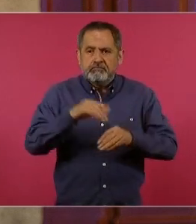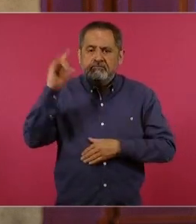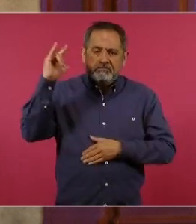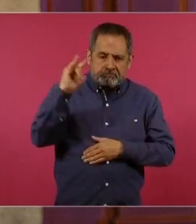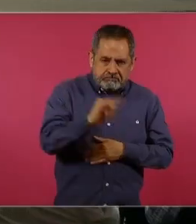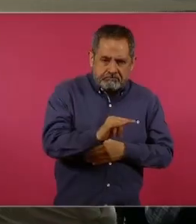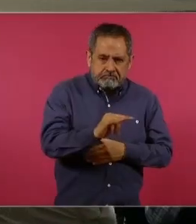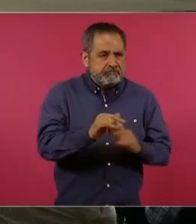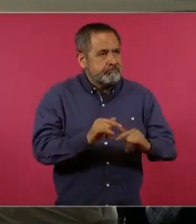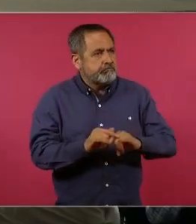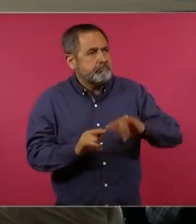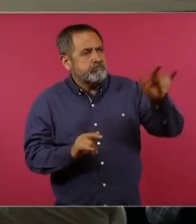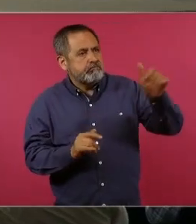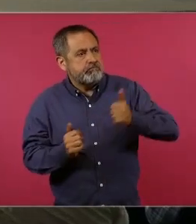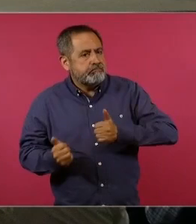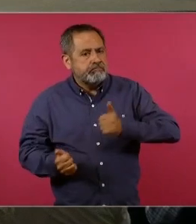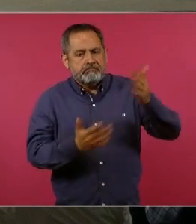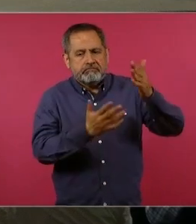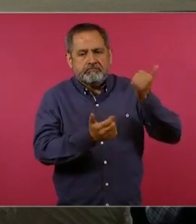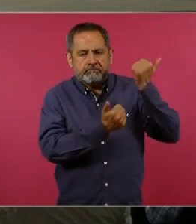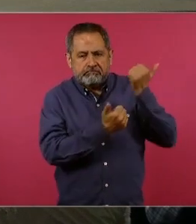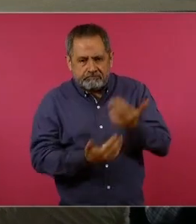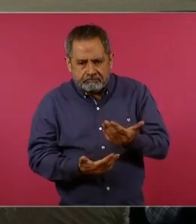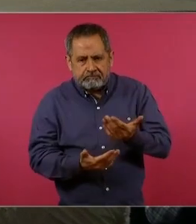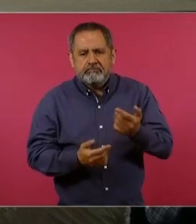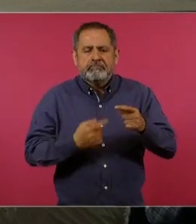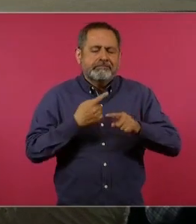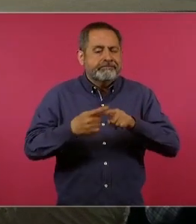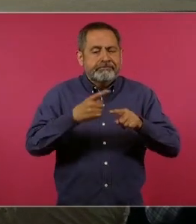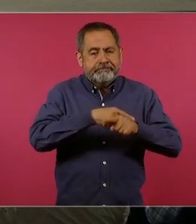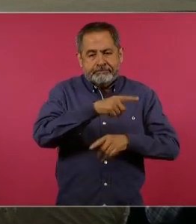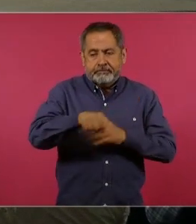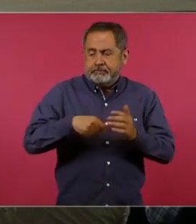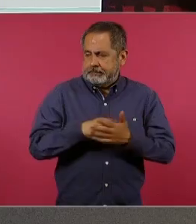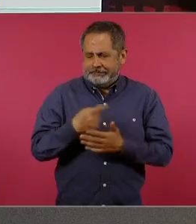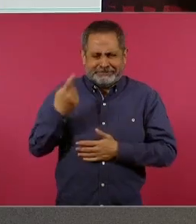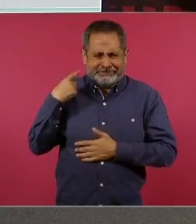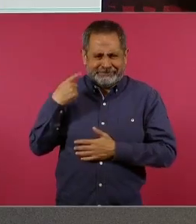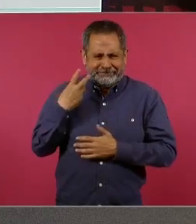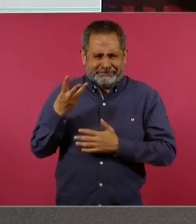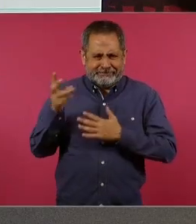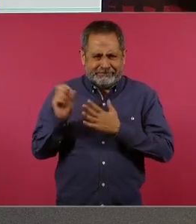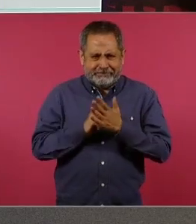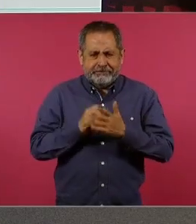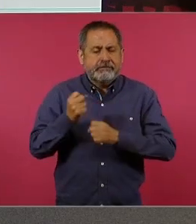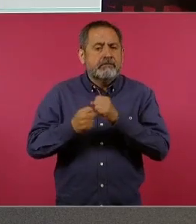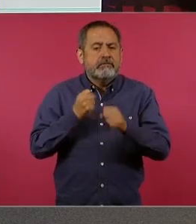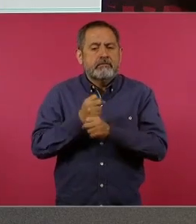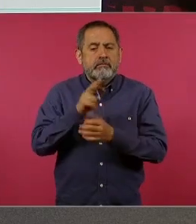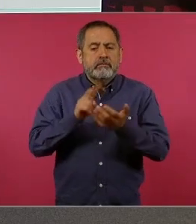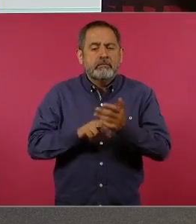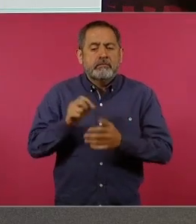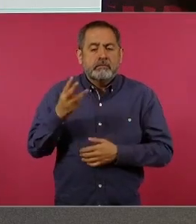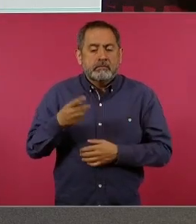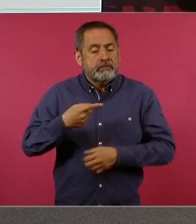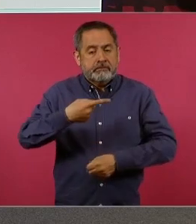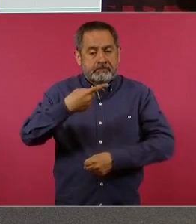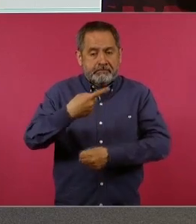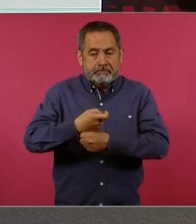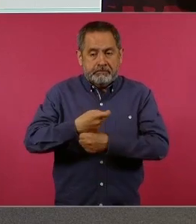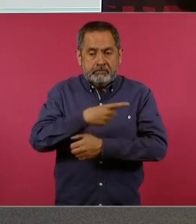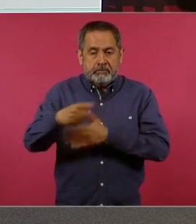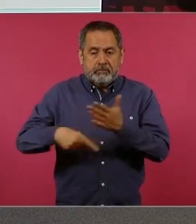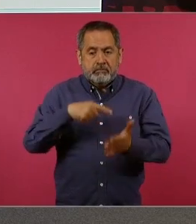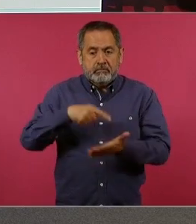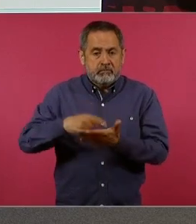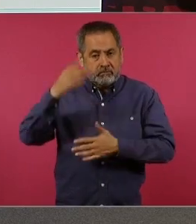operaciones, lo que nos permitió en el último trimestre del año 2023 pasar a ocupar el primer